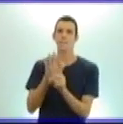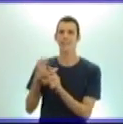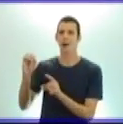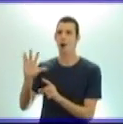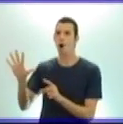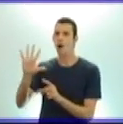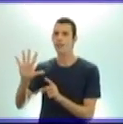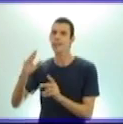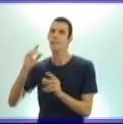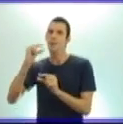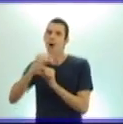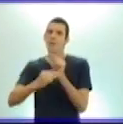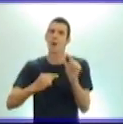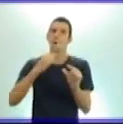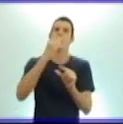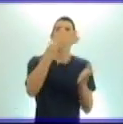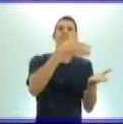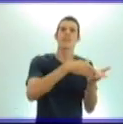patria.